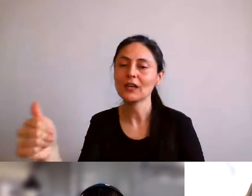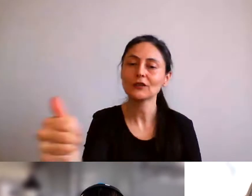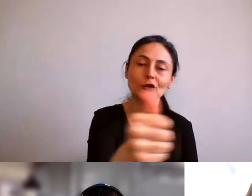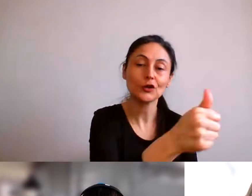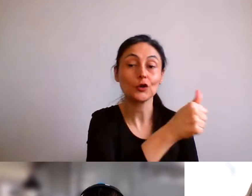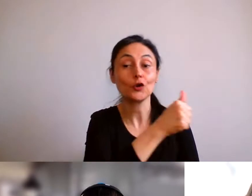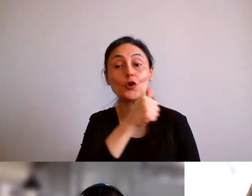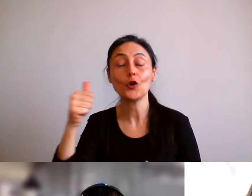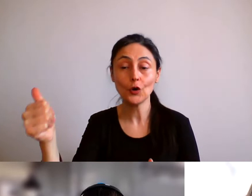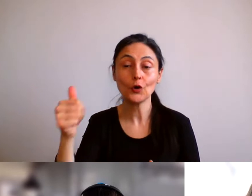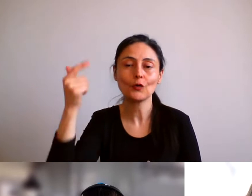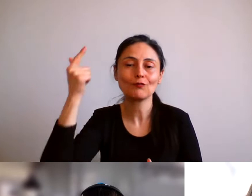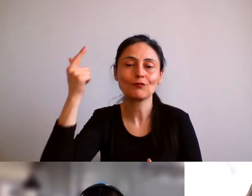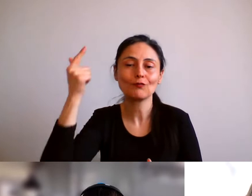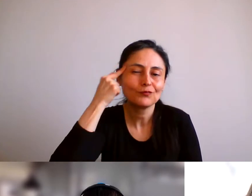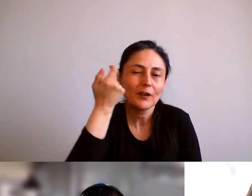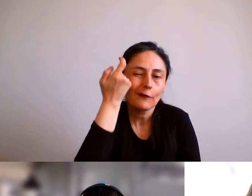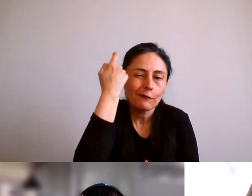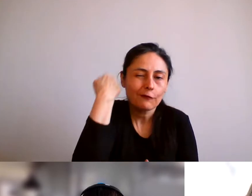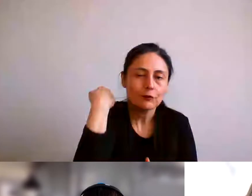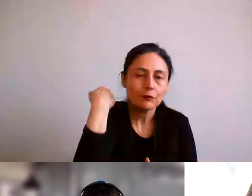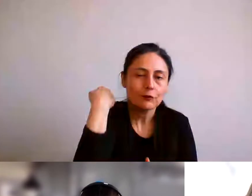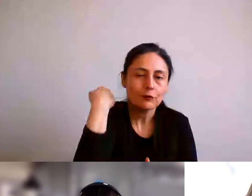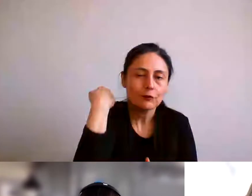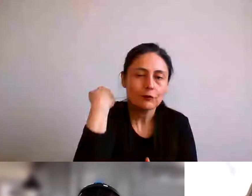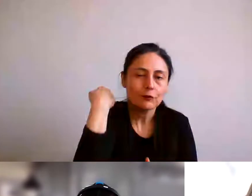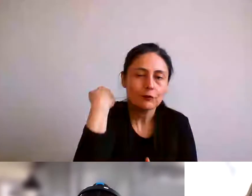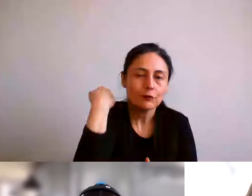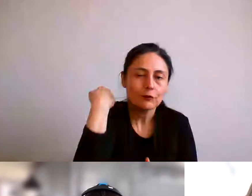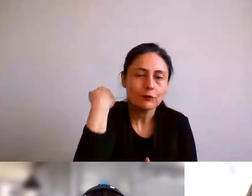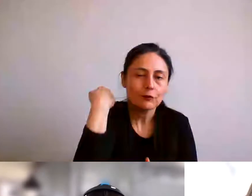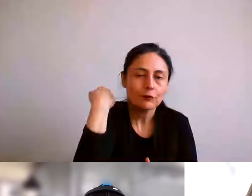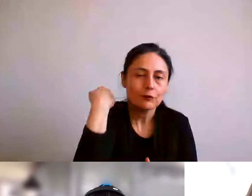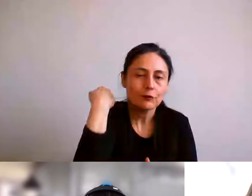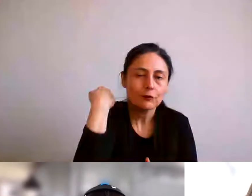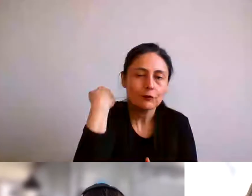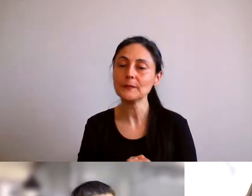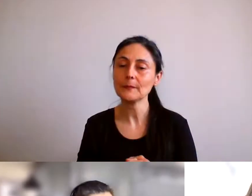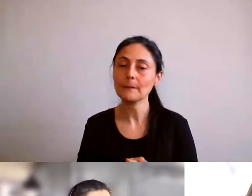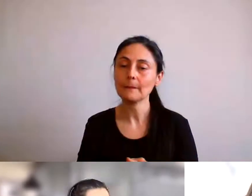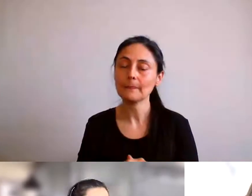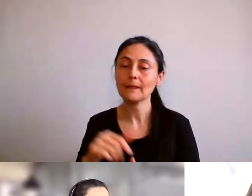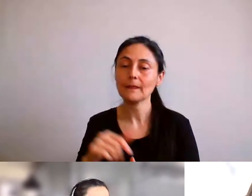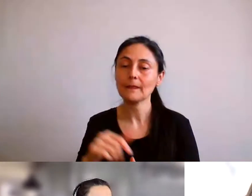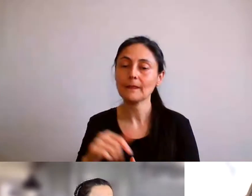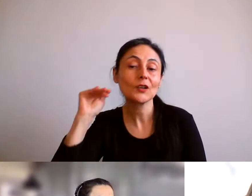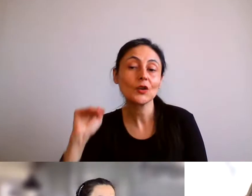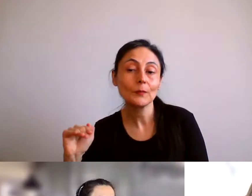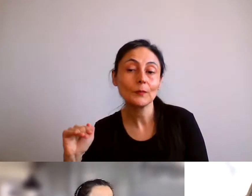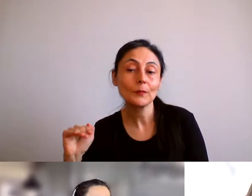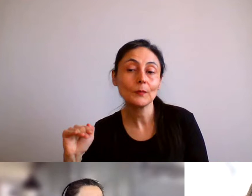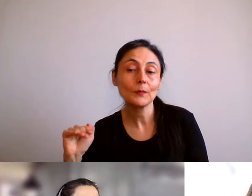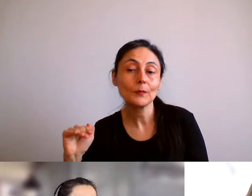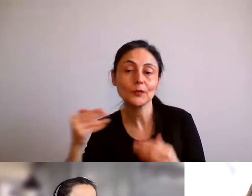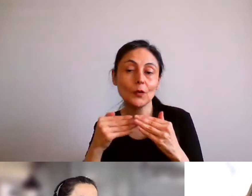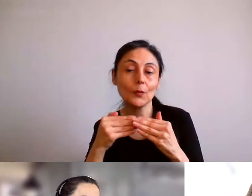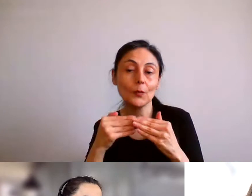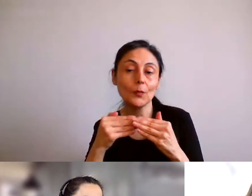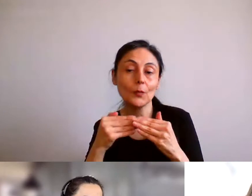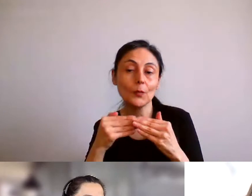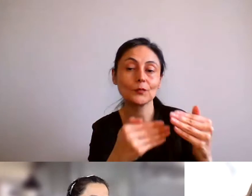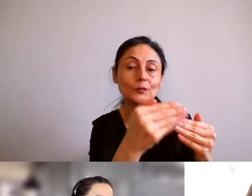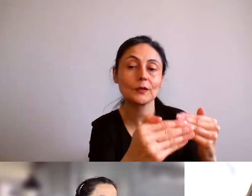manos, desde los más chicos. Yo creo que hoy día vamos a tener una generación quizás un poco más